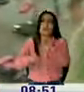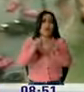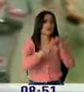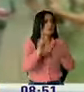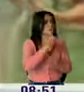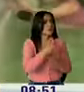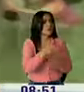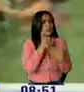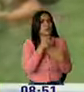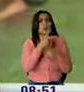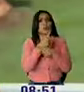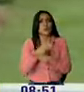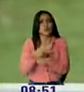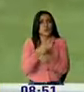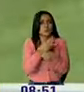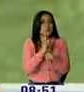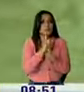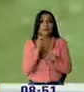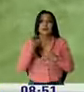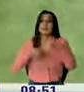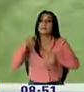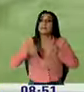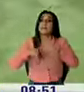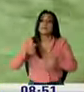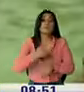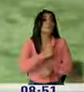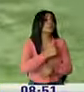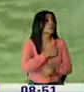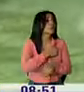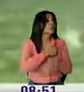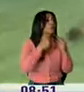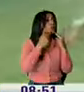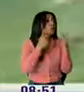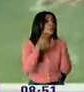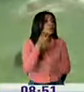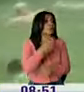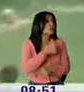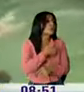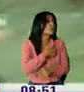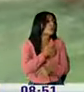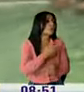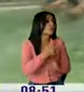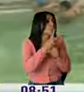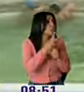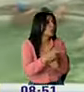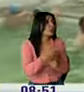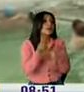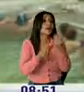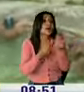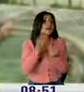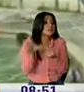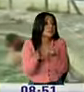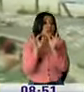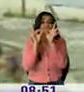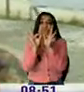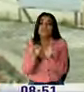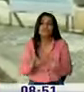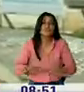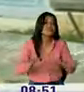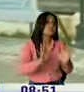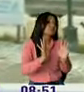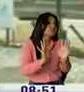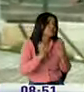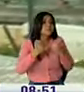cuidar, porque en definitiva el balneario es del público, es de ellos, y nosotros tratamos de complementar en el trabajo en lo que